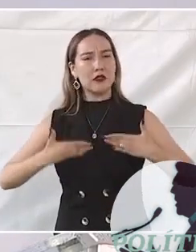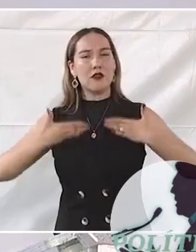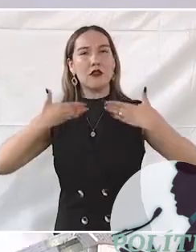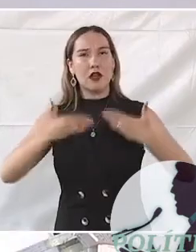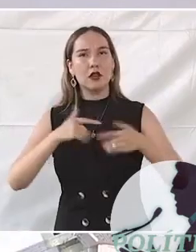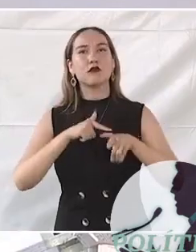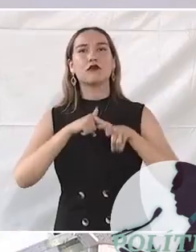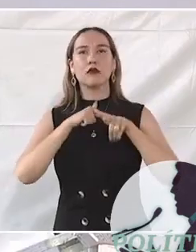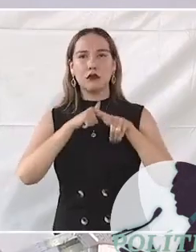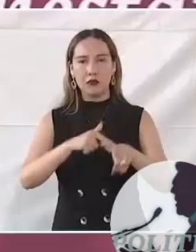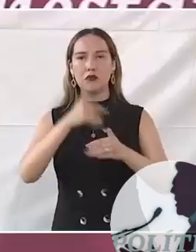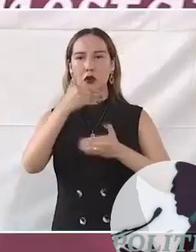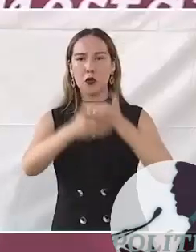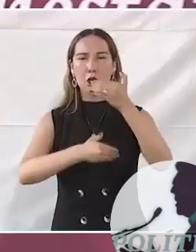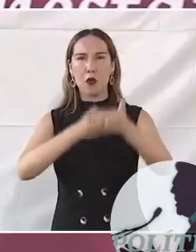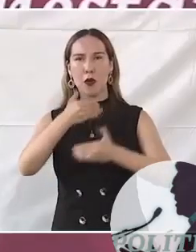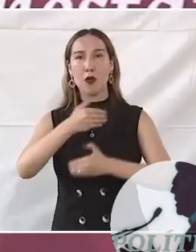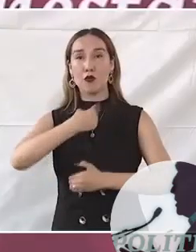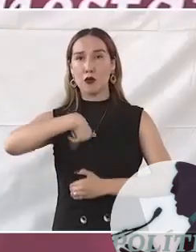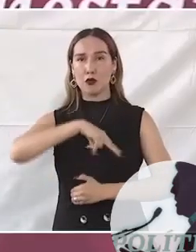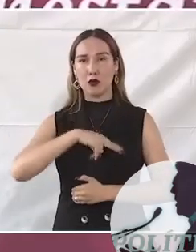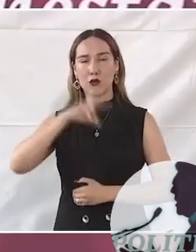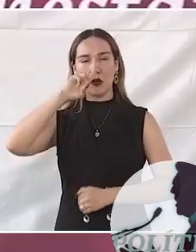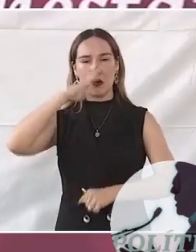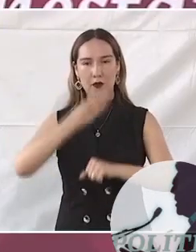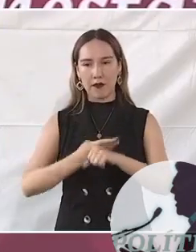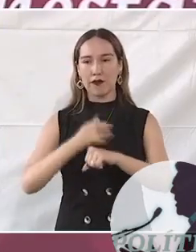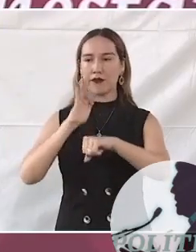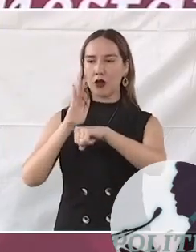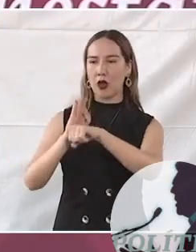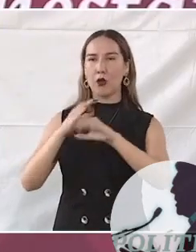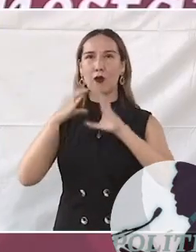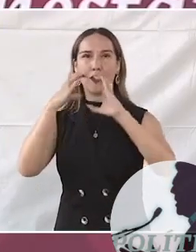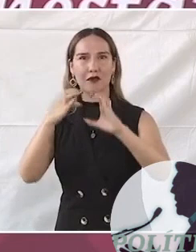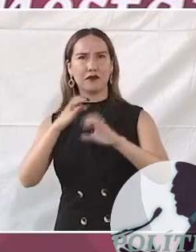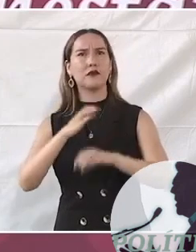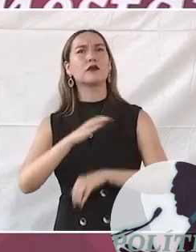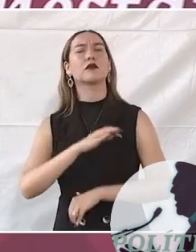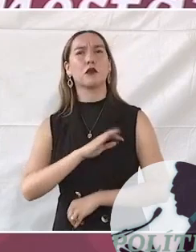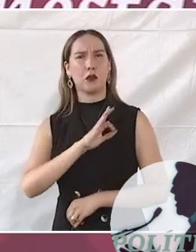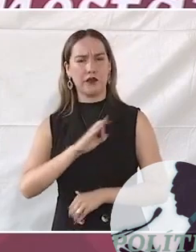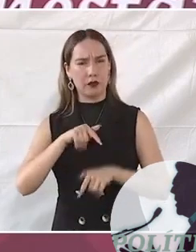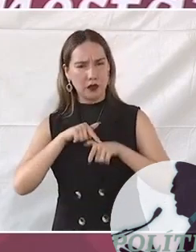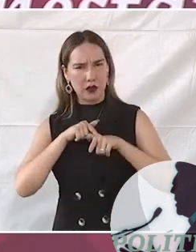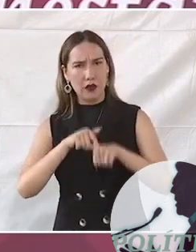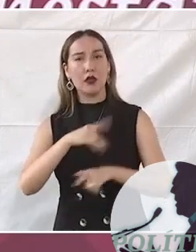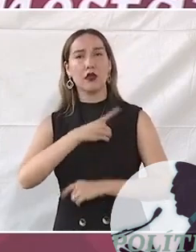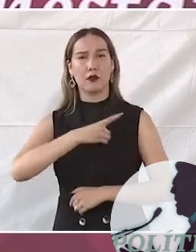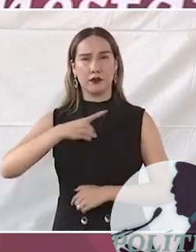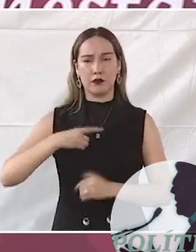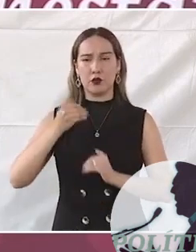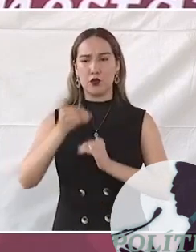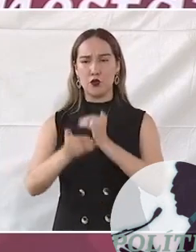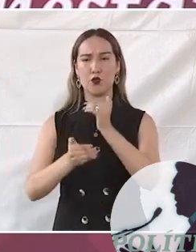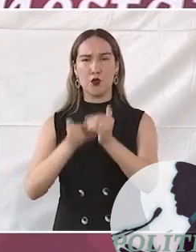las misiones que tenemos asignadas. Por ello, continuaremos avanzando con paso firme en la construcción